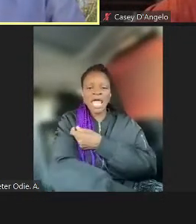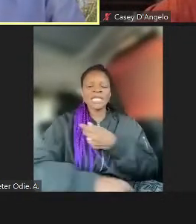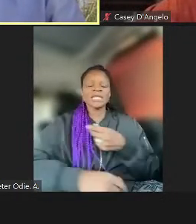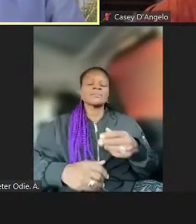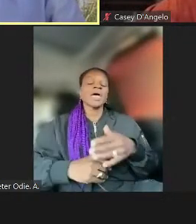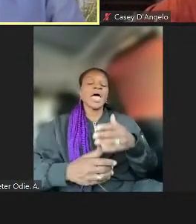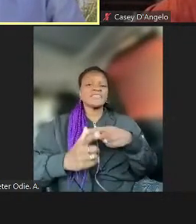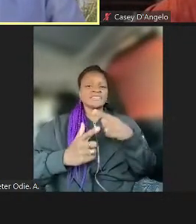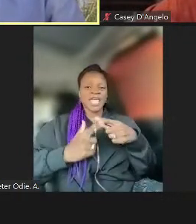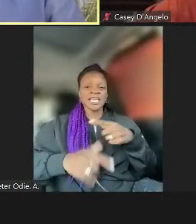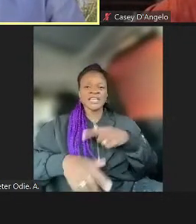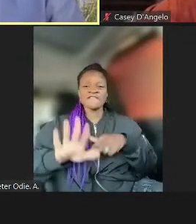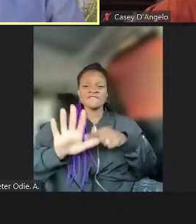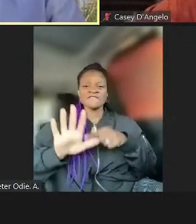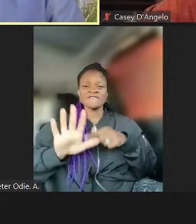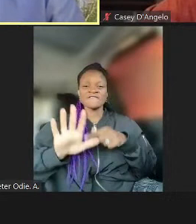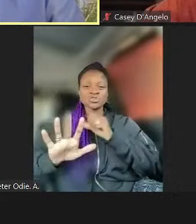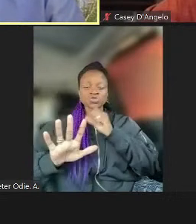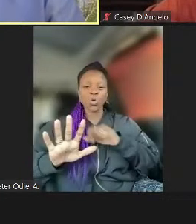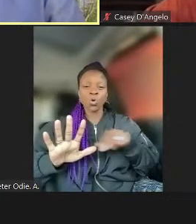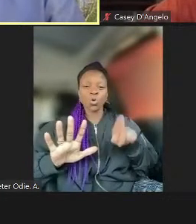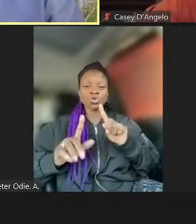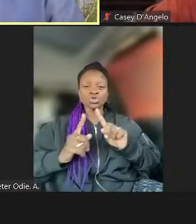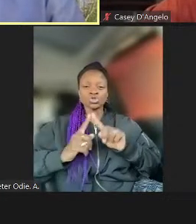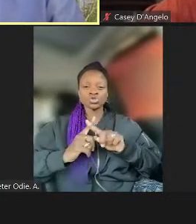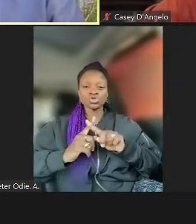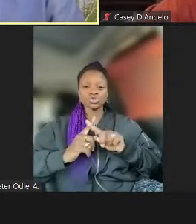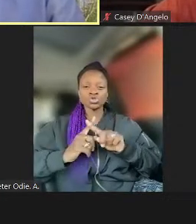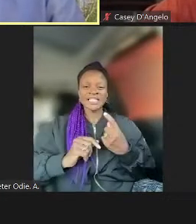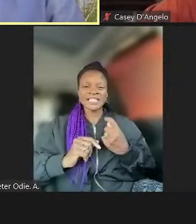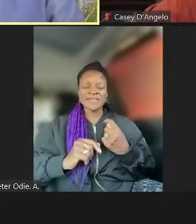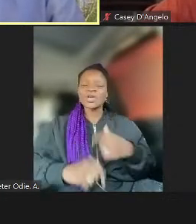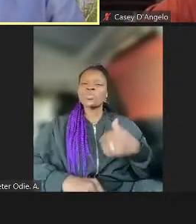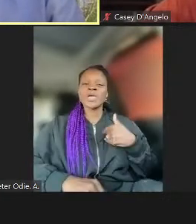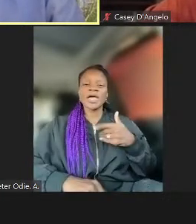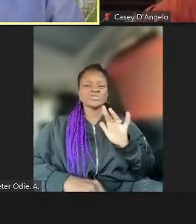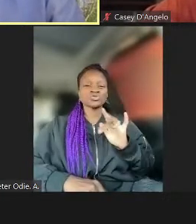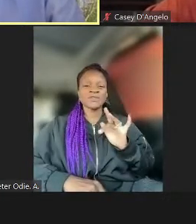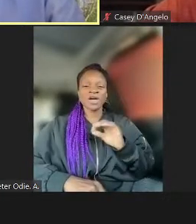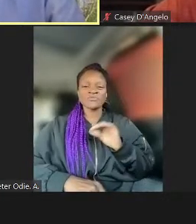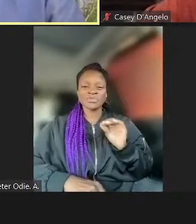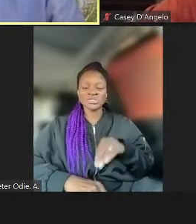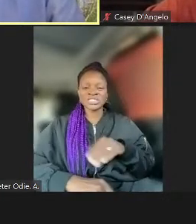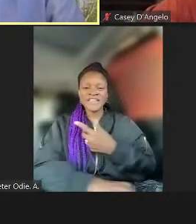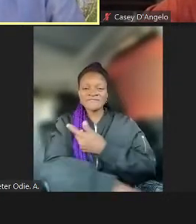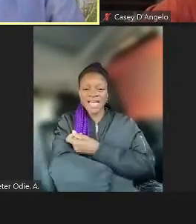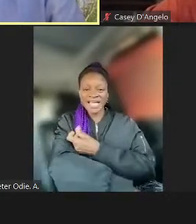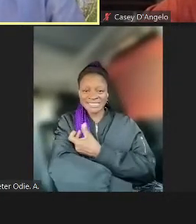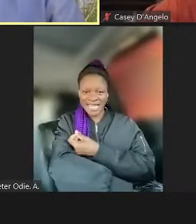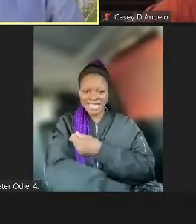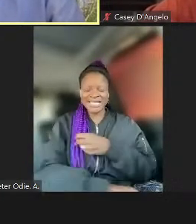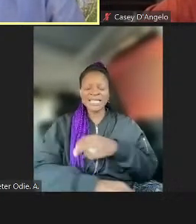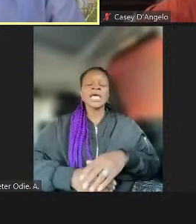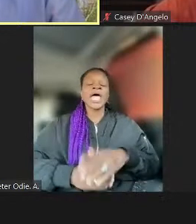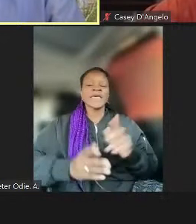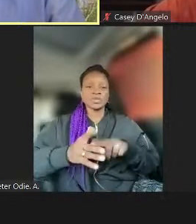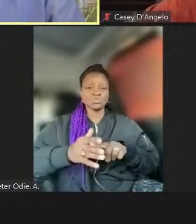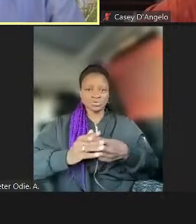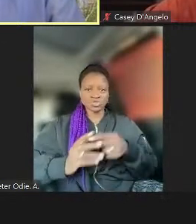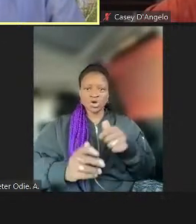de 5 a 11, están cerca de 25% parcialmente vacunados.